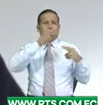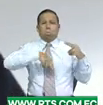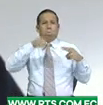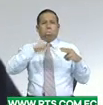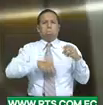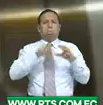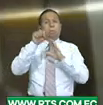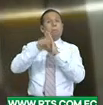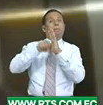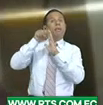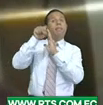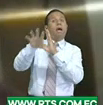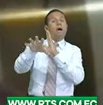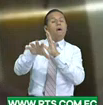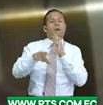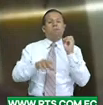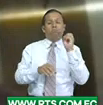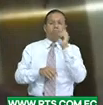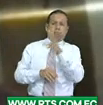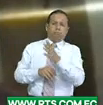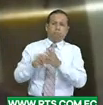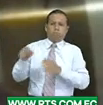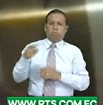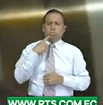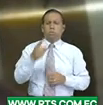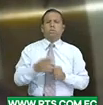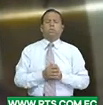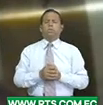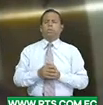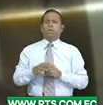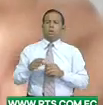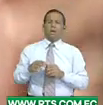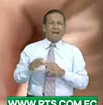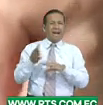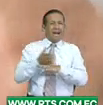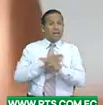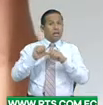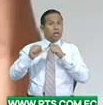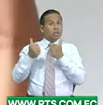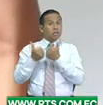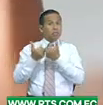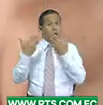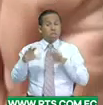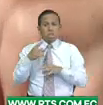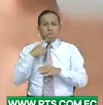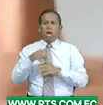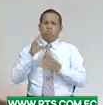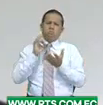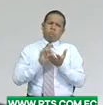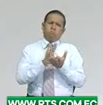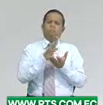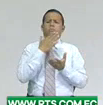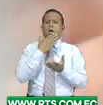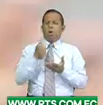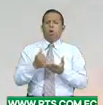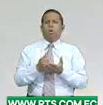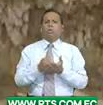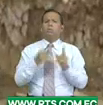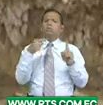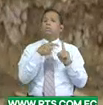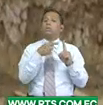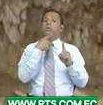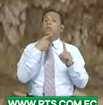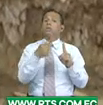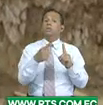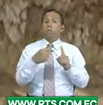es la respuesta que envió a la comisión multipartidista que indaga un pedido de destitución en su contra. Durante la exposición aseguró que nada tiene que ver